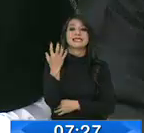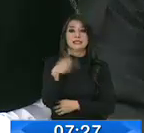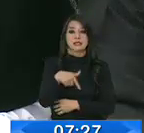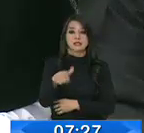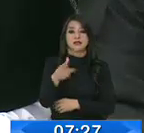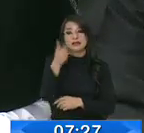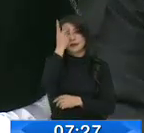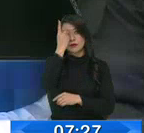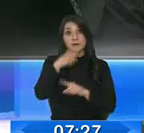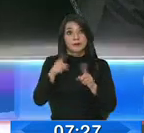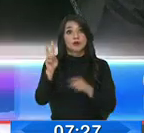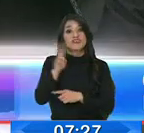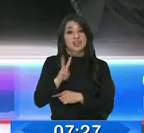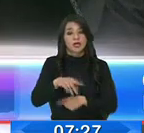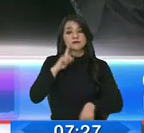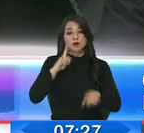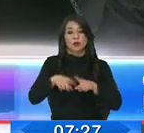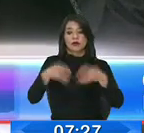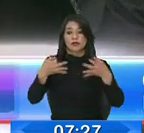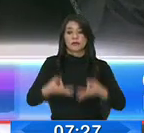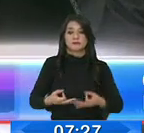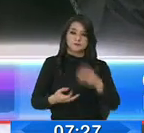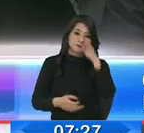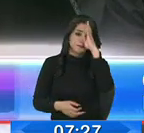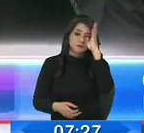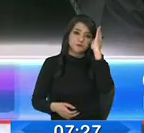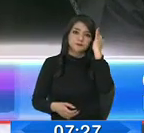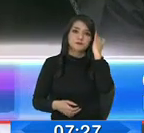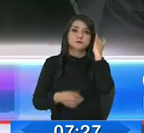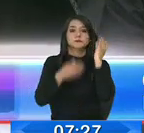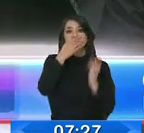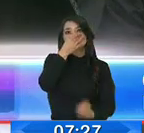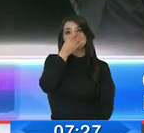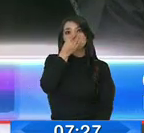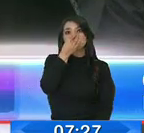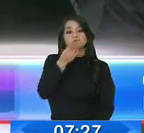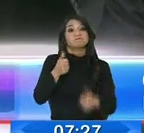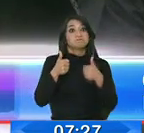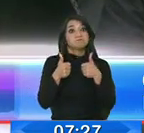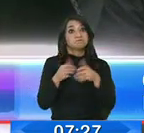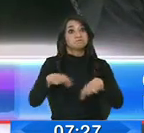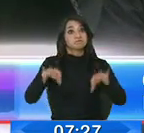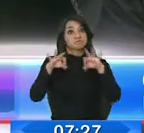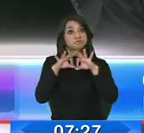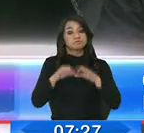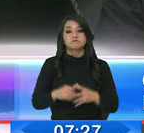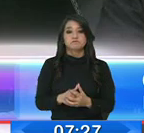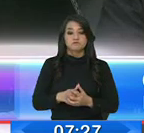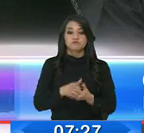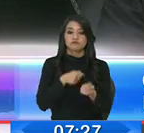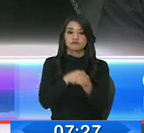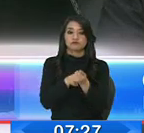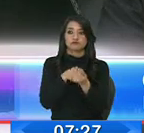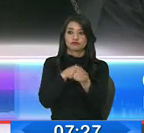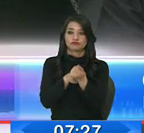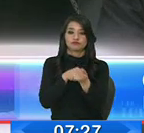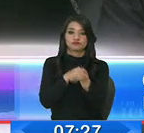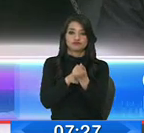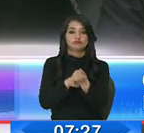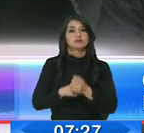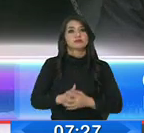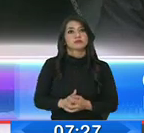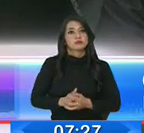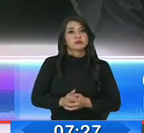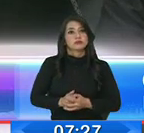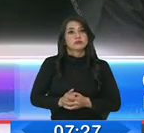este viernes lograron concretar un acuerdo. Y quiero resaltar también esa cooperación y